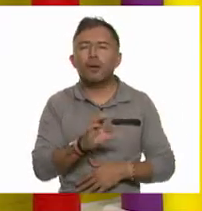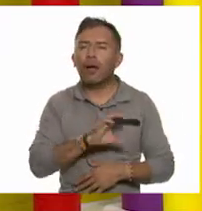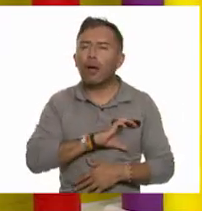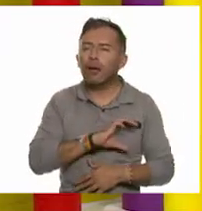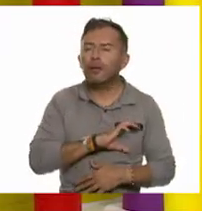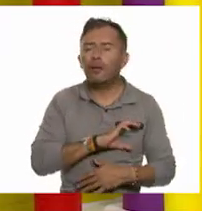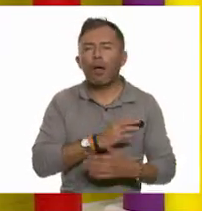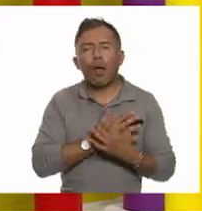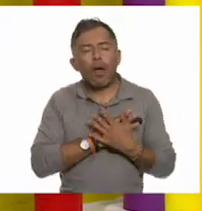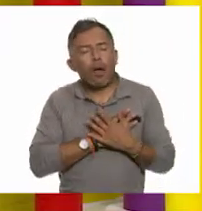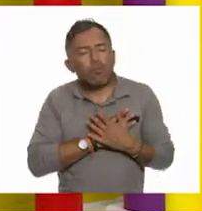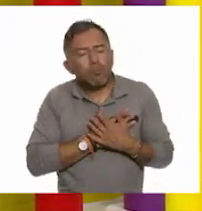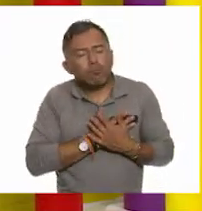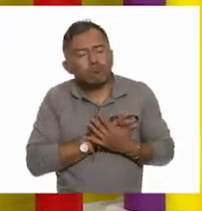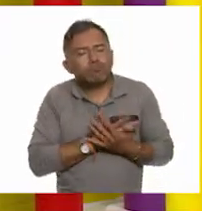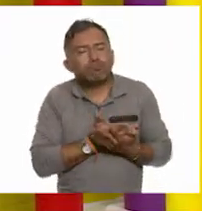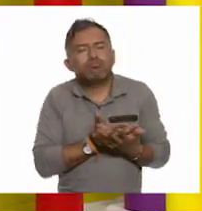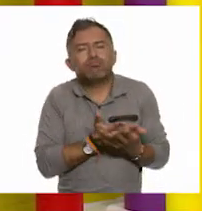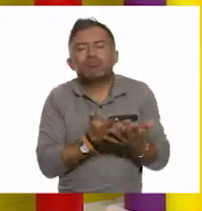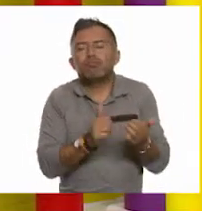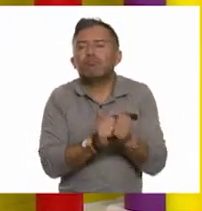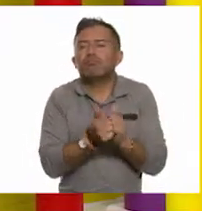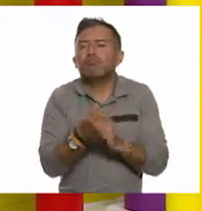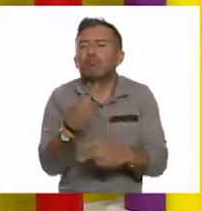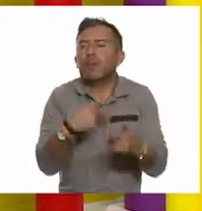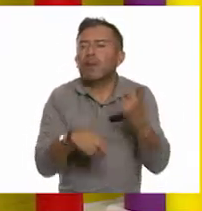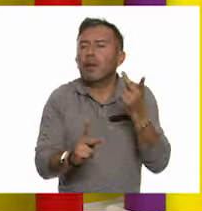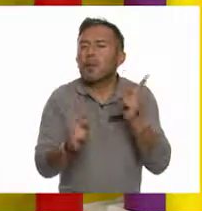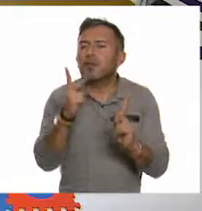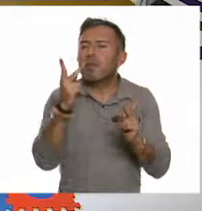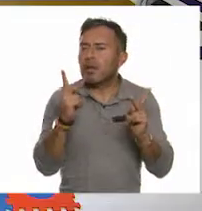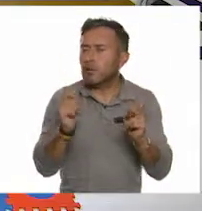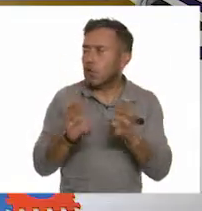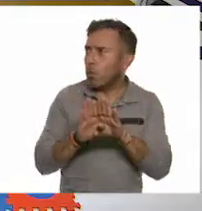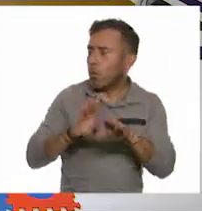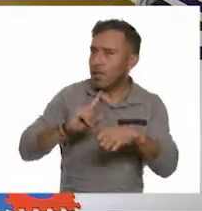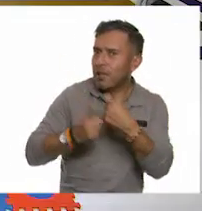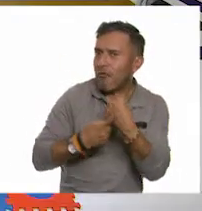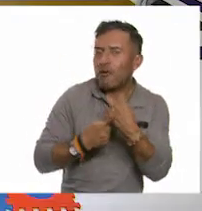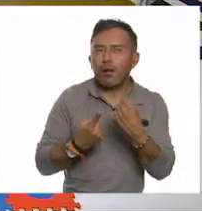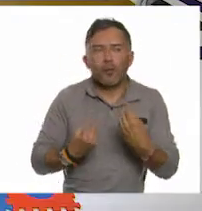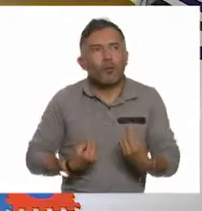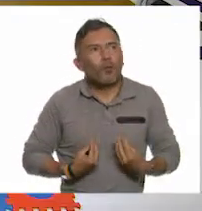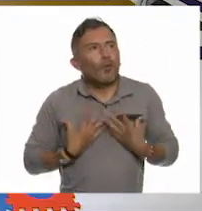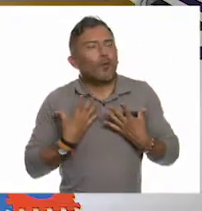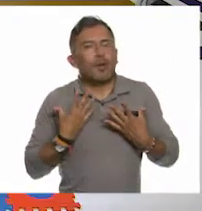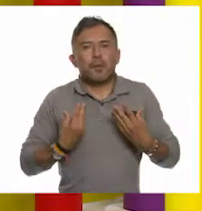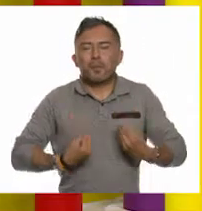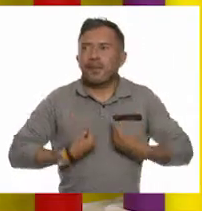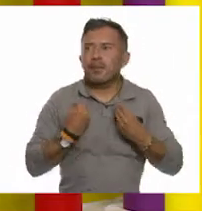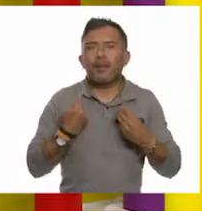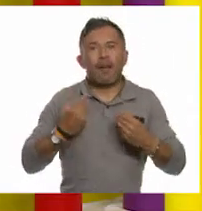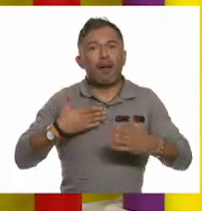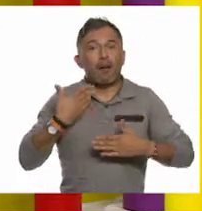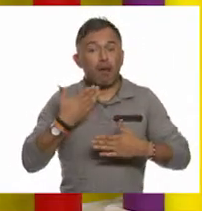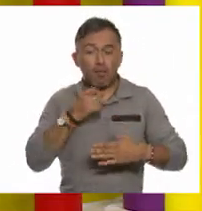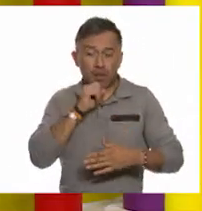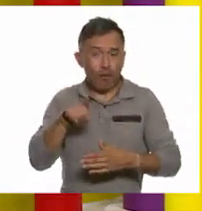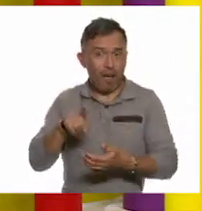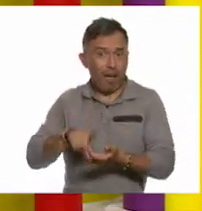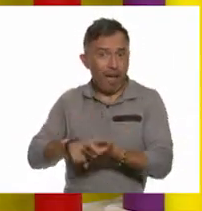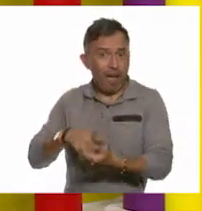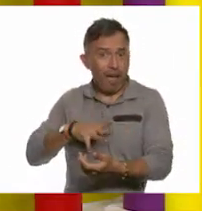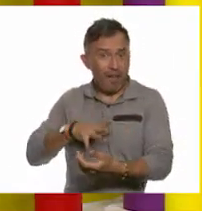al amor con los demás, viene la primavera, que es una metáfora, ¿no? Así es. Viene la vida, viene la alegría. Y al final ganó un amigo